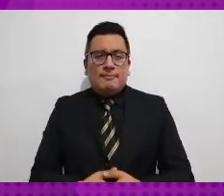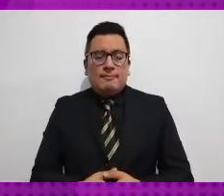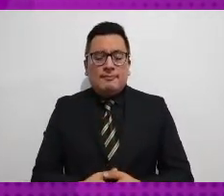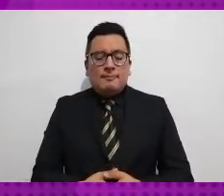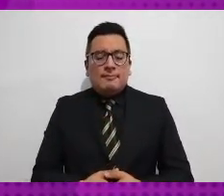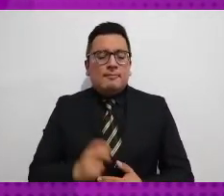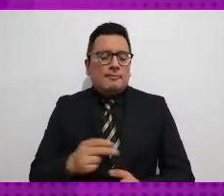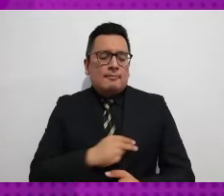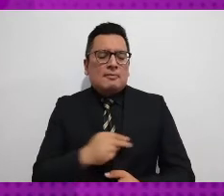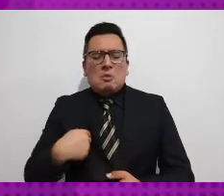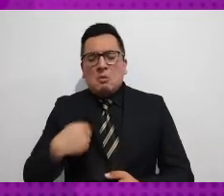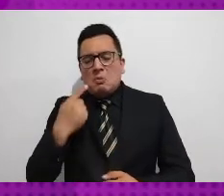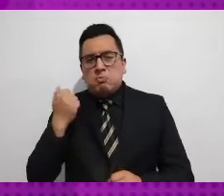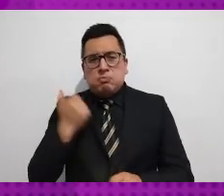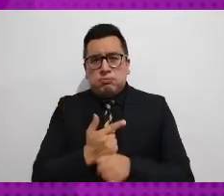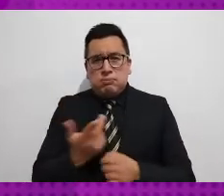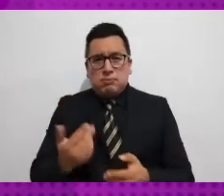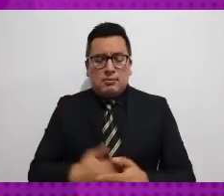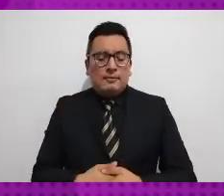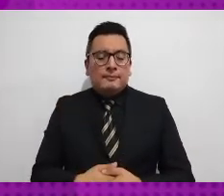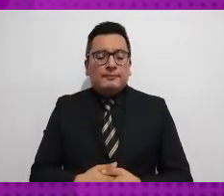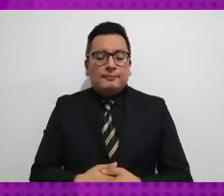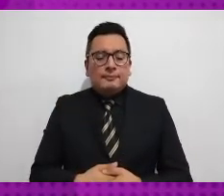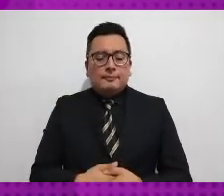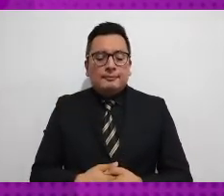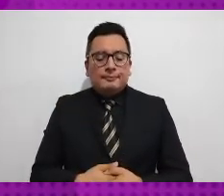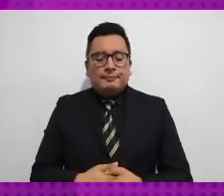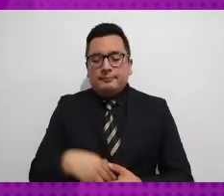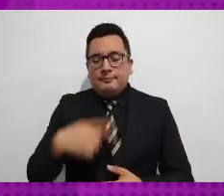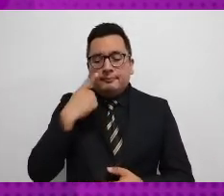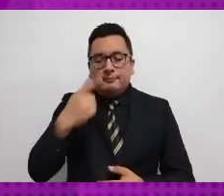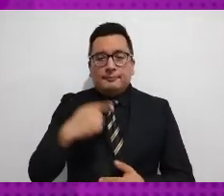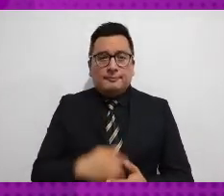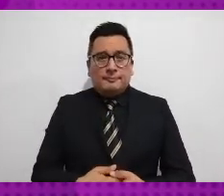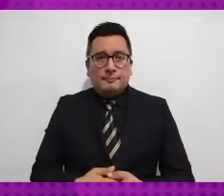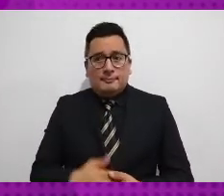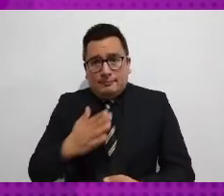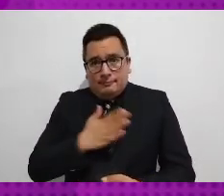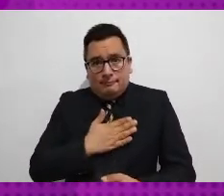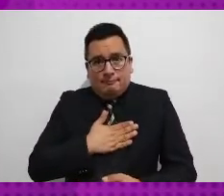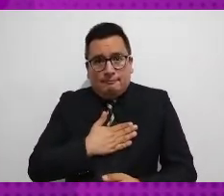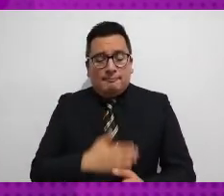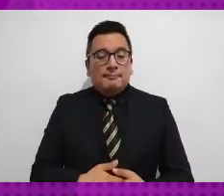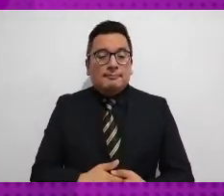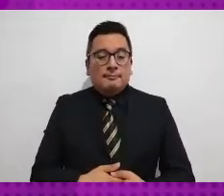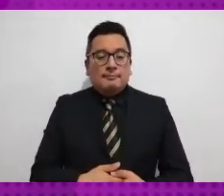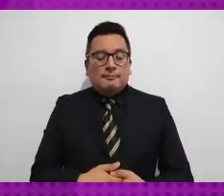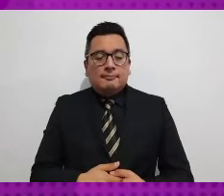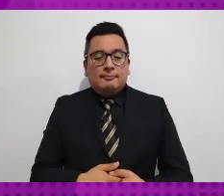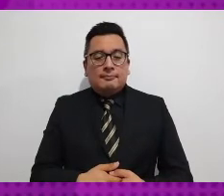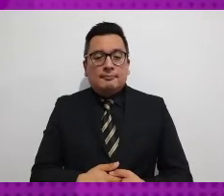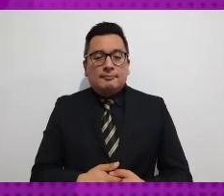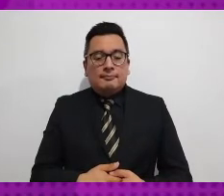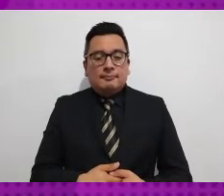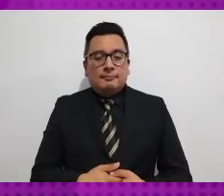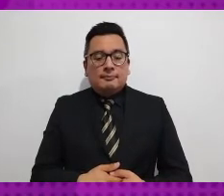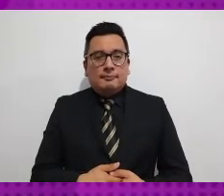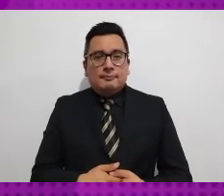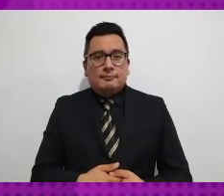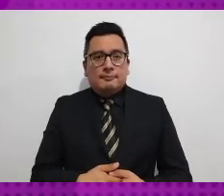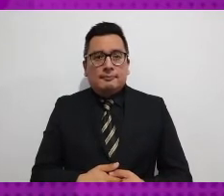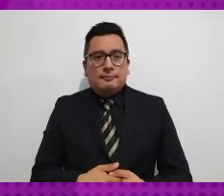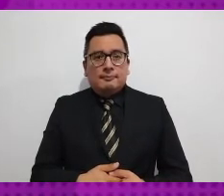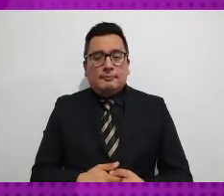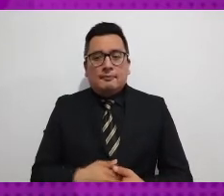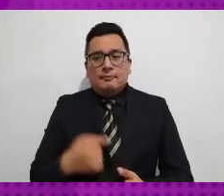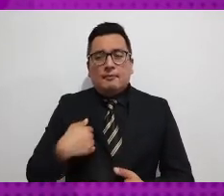visto bastante. A ver, a mí me tocó, desde la perspectiva personal, como siempre, desde los 16